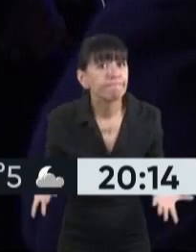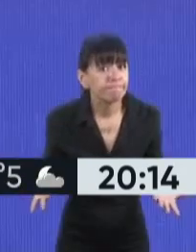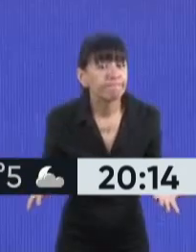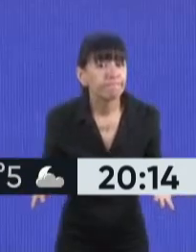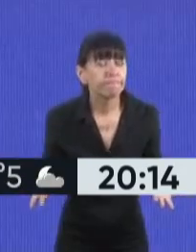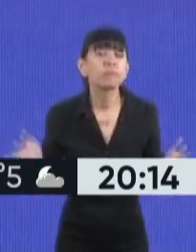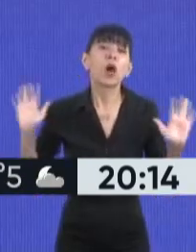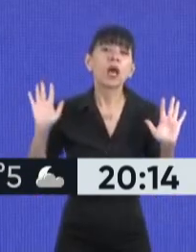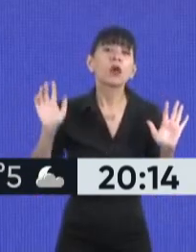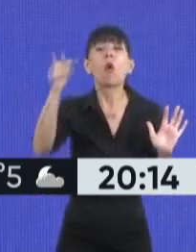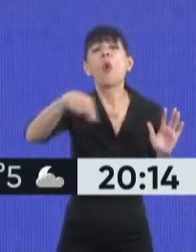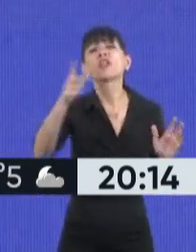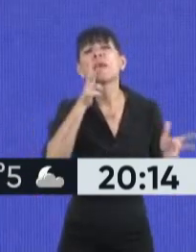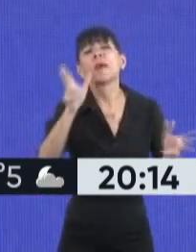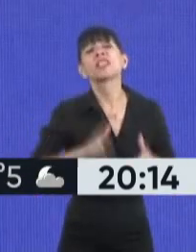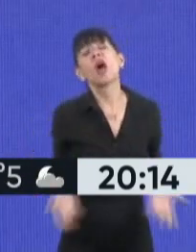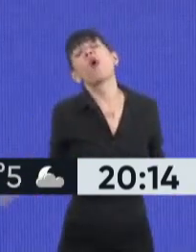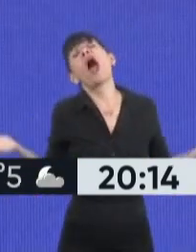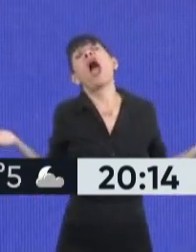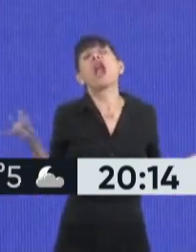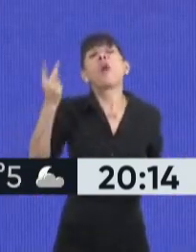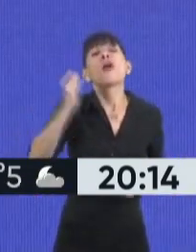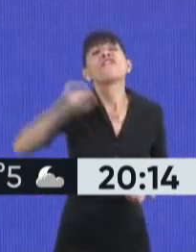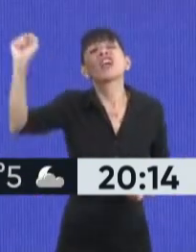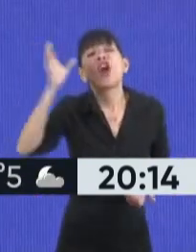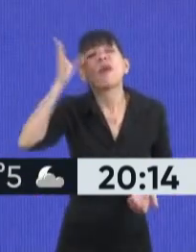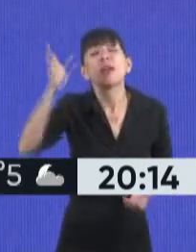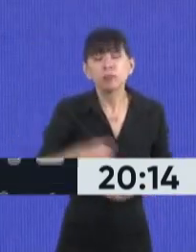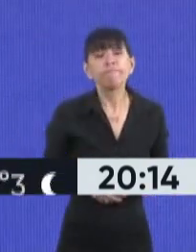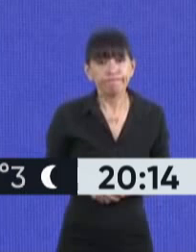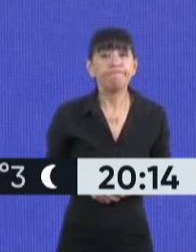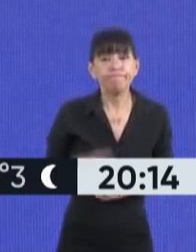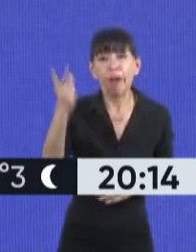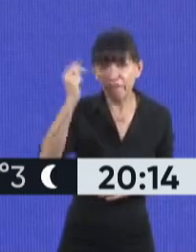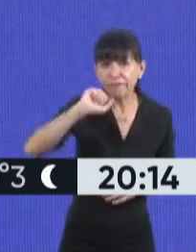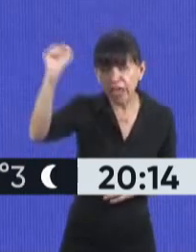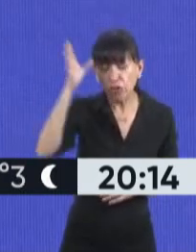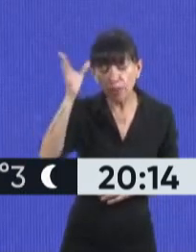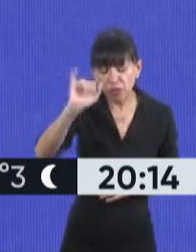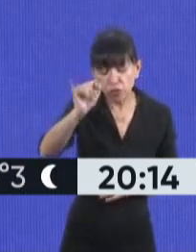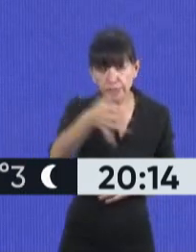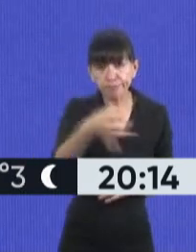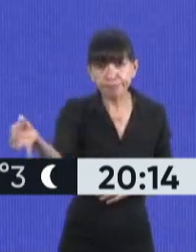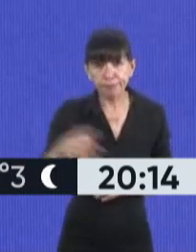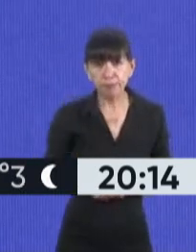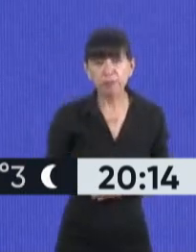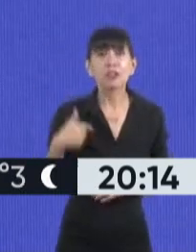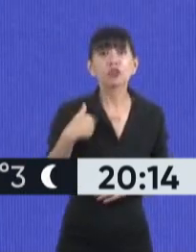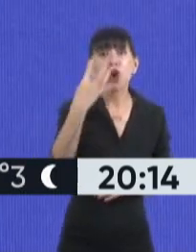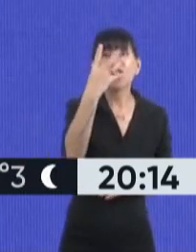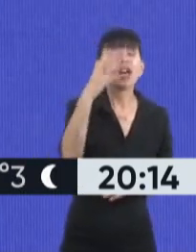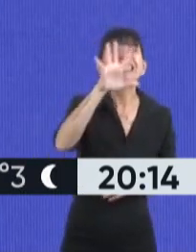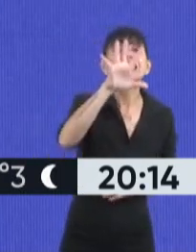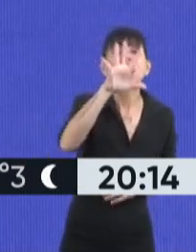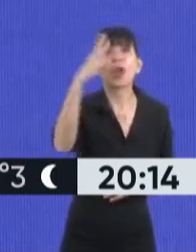Ustedes me dirán, bueno, flaco, pero tenemos una inflación muy grande. Sí, tenemos una inflación muy grande, es verdad. Yo recibí el 54%, no